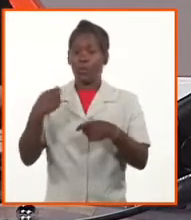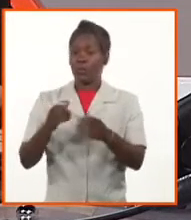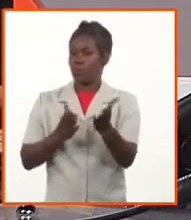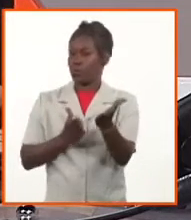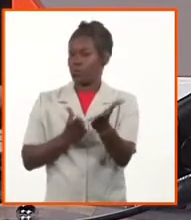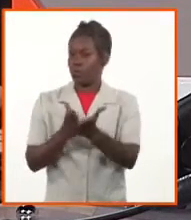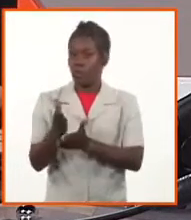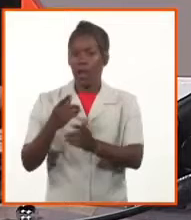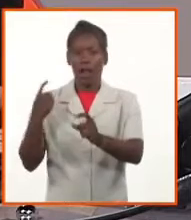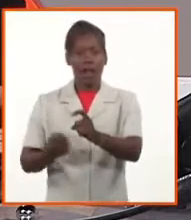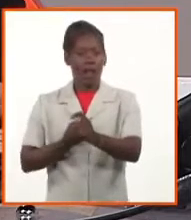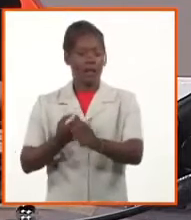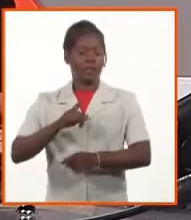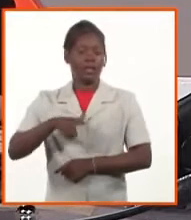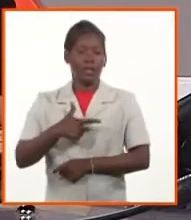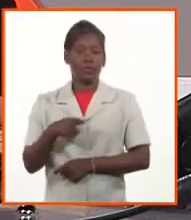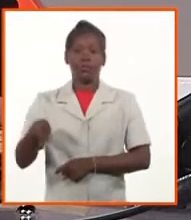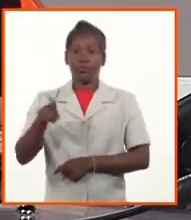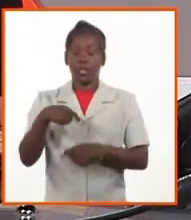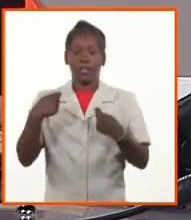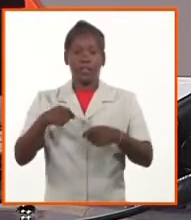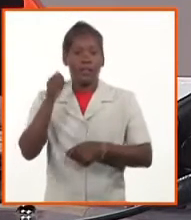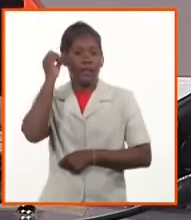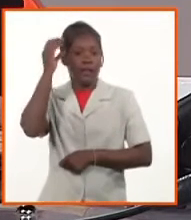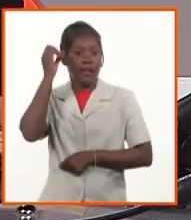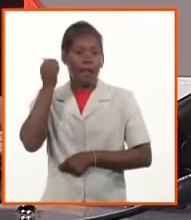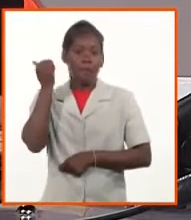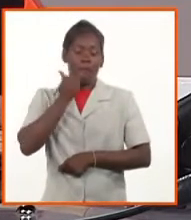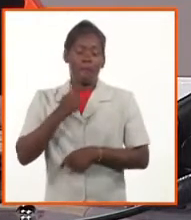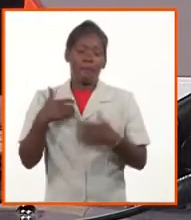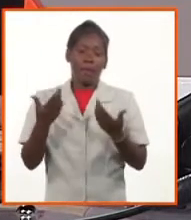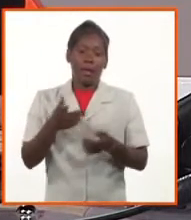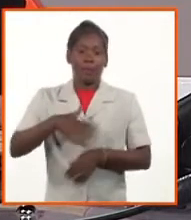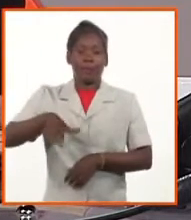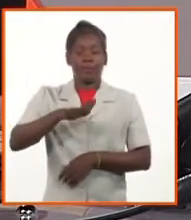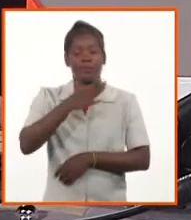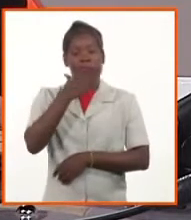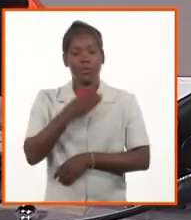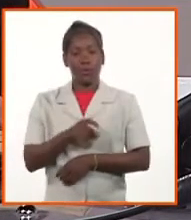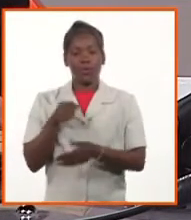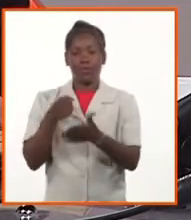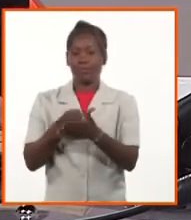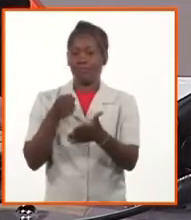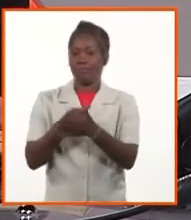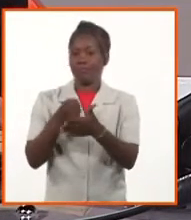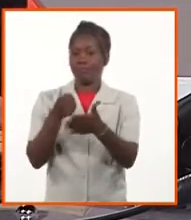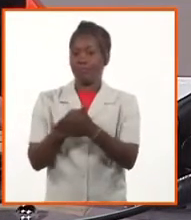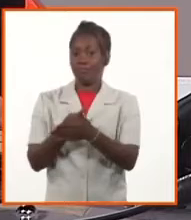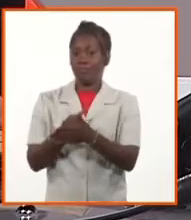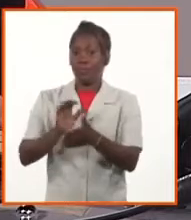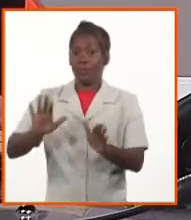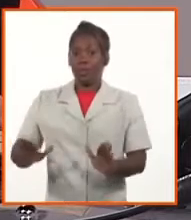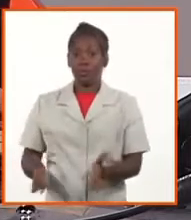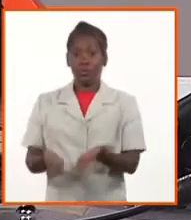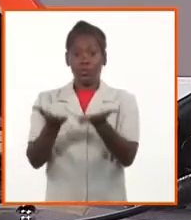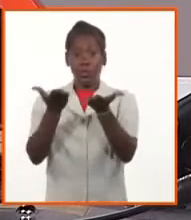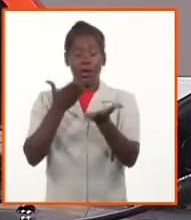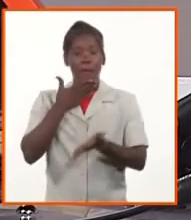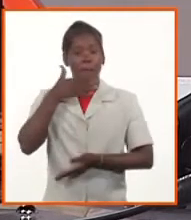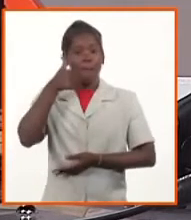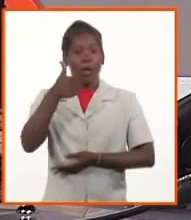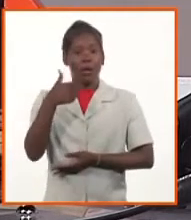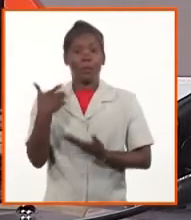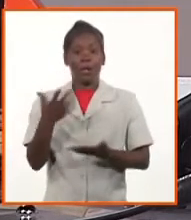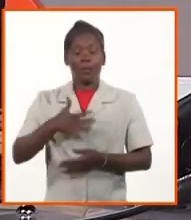para que se conozca más aquellos jóvenes que son semilla, que son sin duda ejemplos para